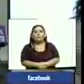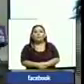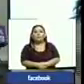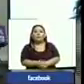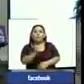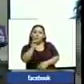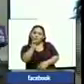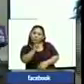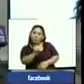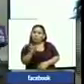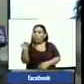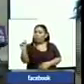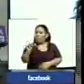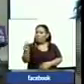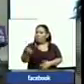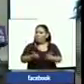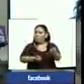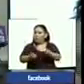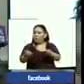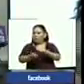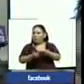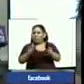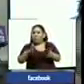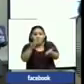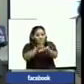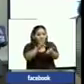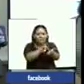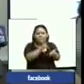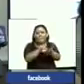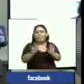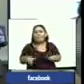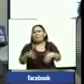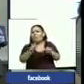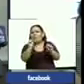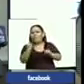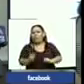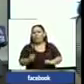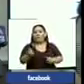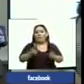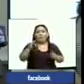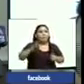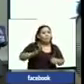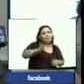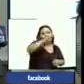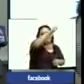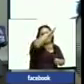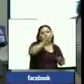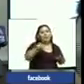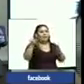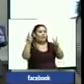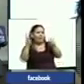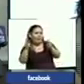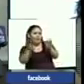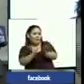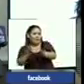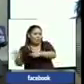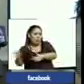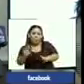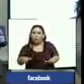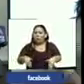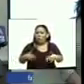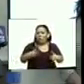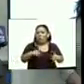Esa es una licencia que no se puede utilizar con fines federales no está permitido abordar un avión en el plan inglés se dirá no con